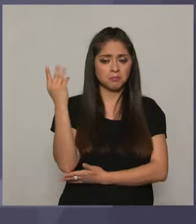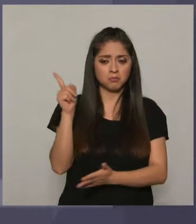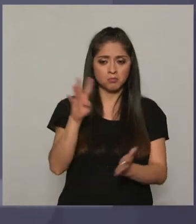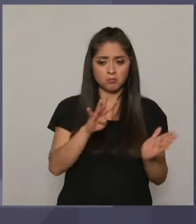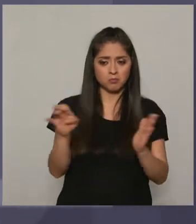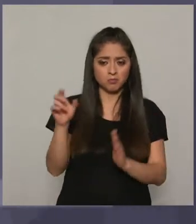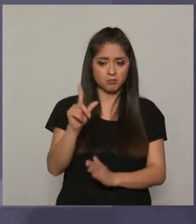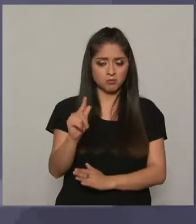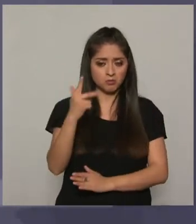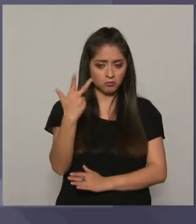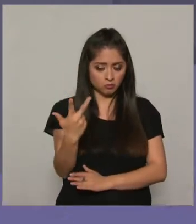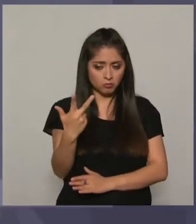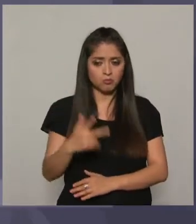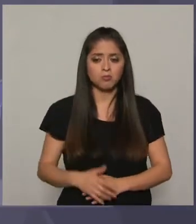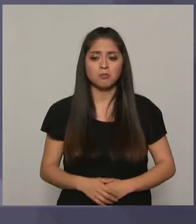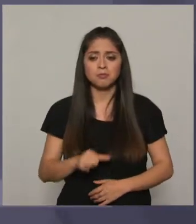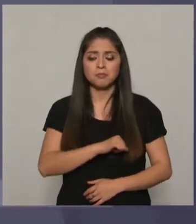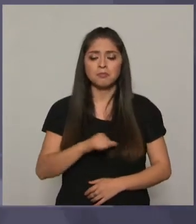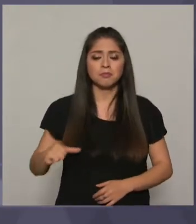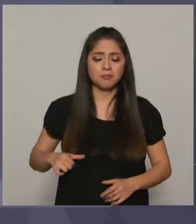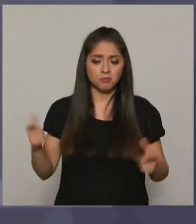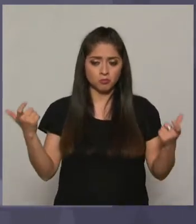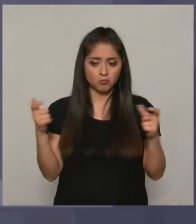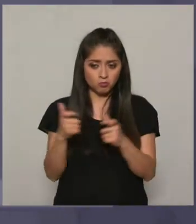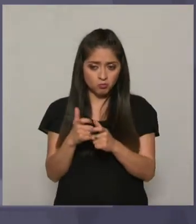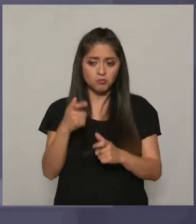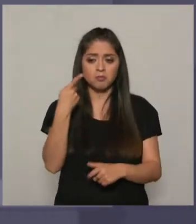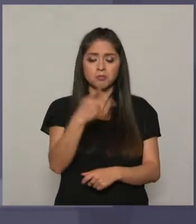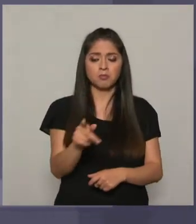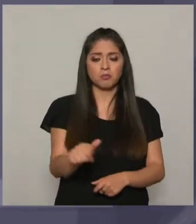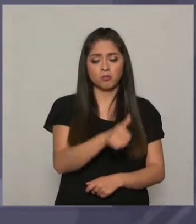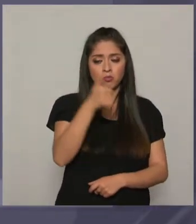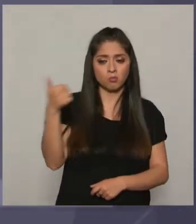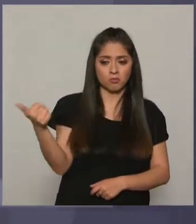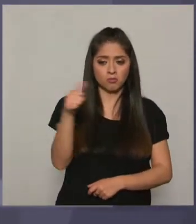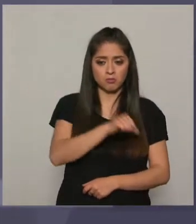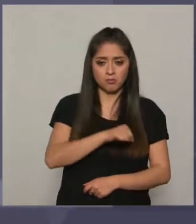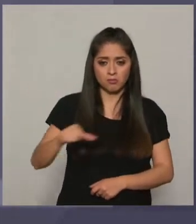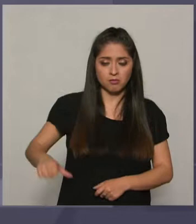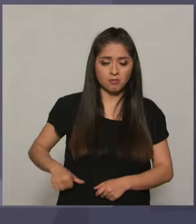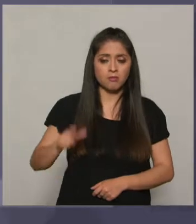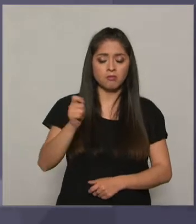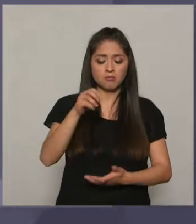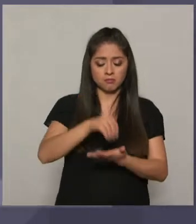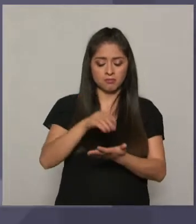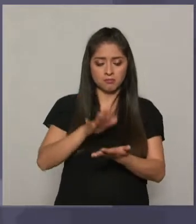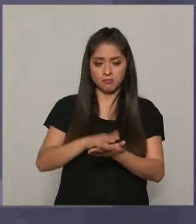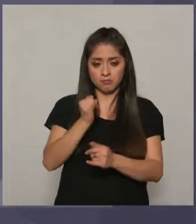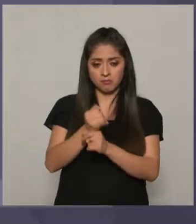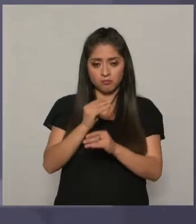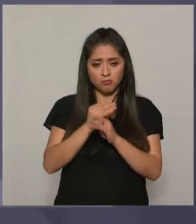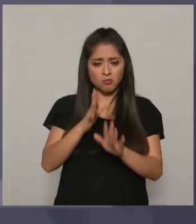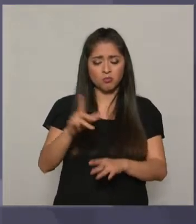978, es una alcaldía pequeña. Ahí están ya las otras alcaldías con los datos sobre los incidentes viales